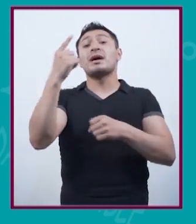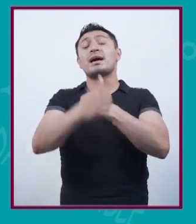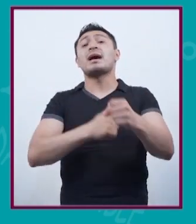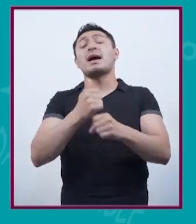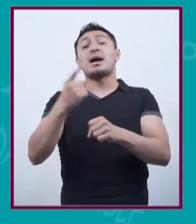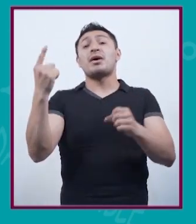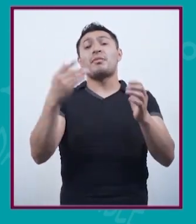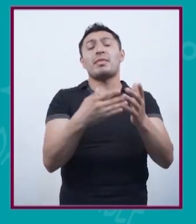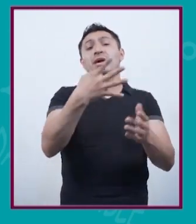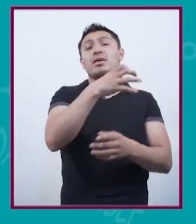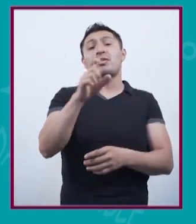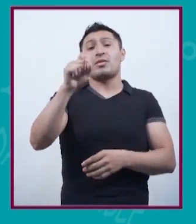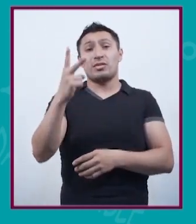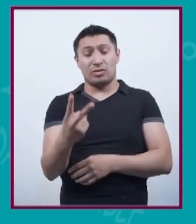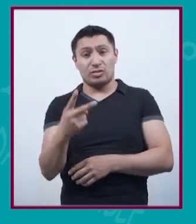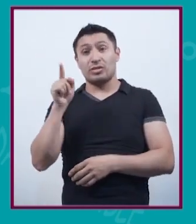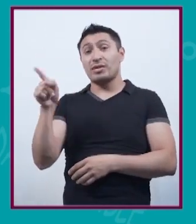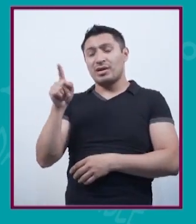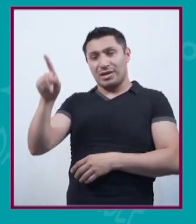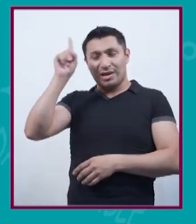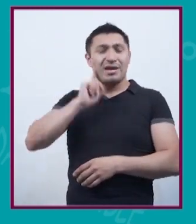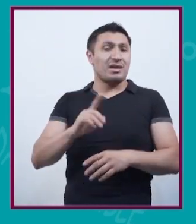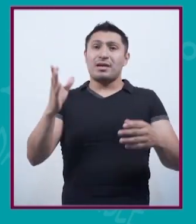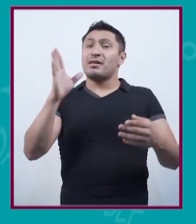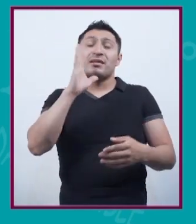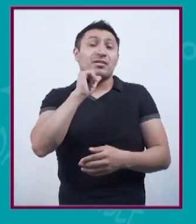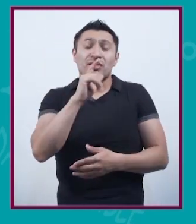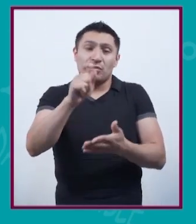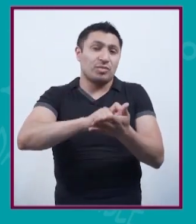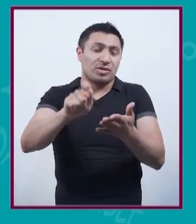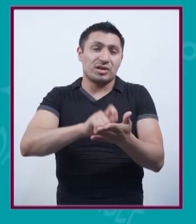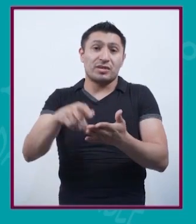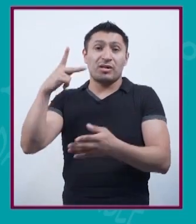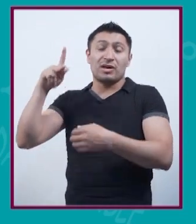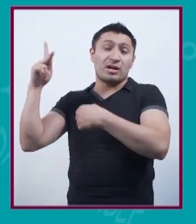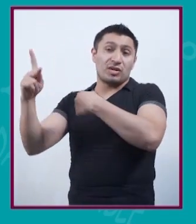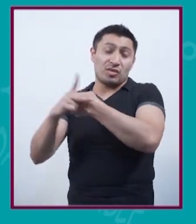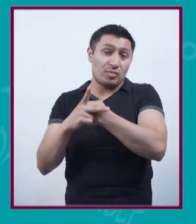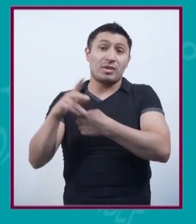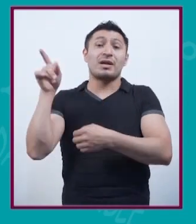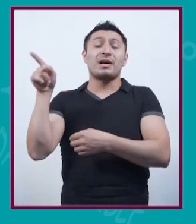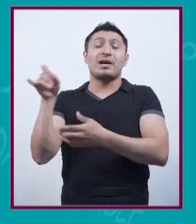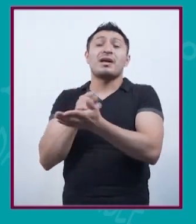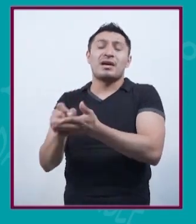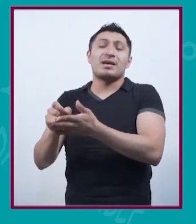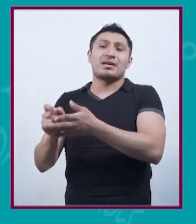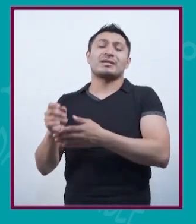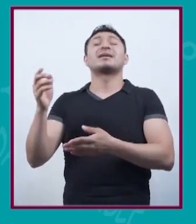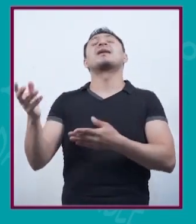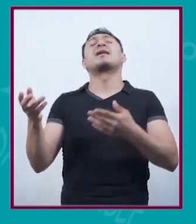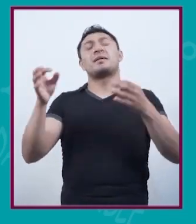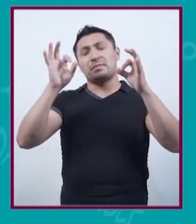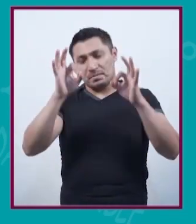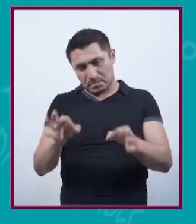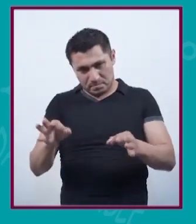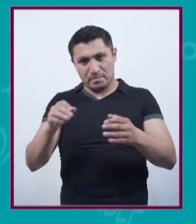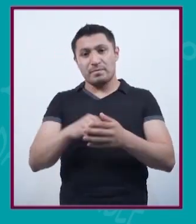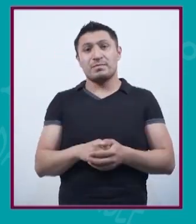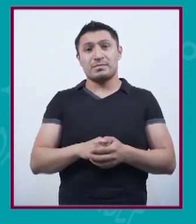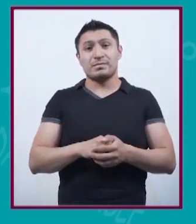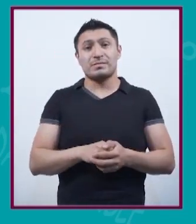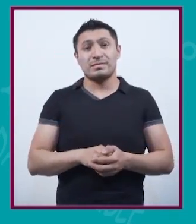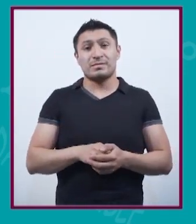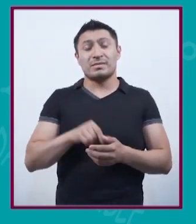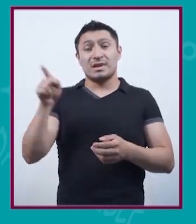Gabriela Mistral para que se uniera a su revolución cultural en el año de 1922. Como la escritora no tenía las